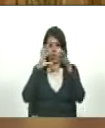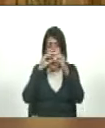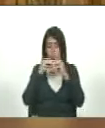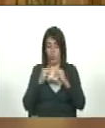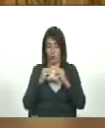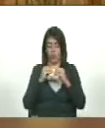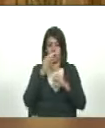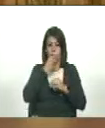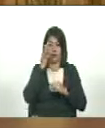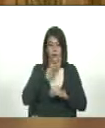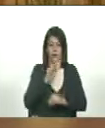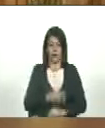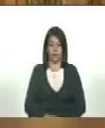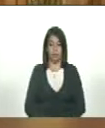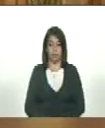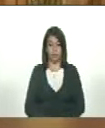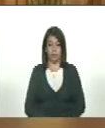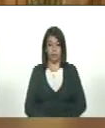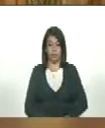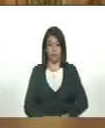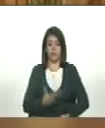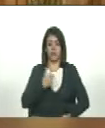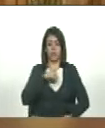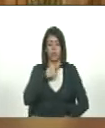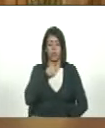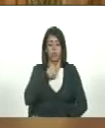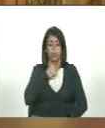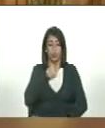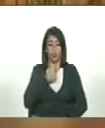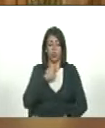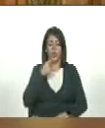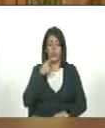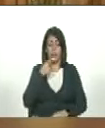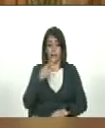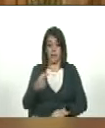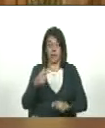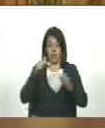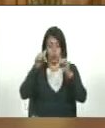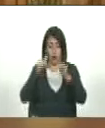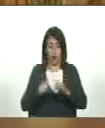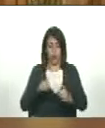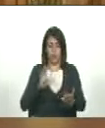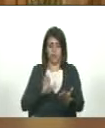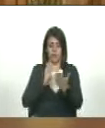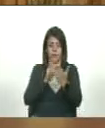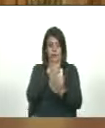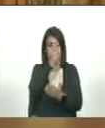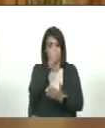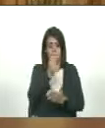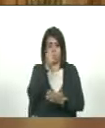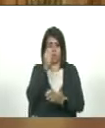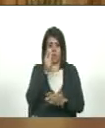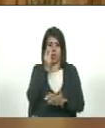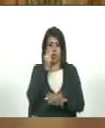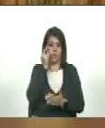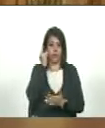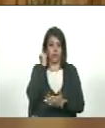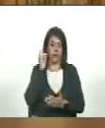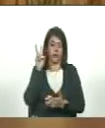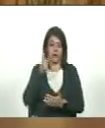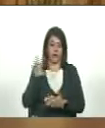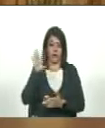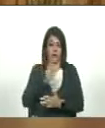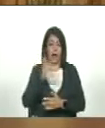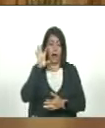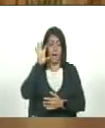la realidad. Y por eso nos complace muchísimo que nosotros hoy, frente a los diputados, las diputadas de Venezuela y